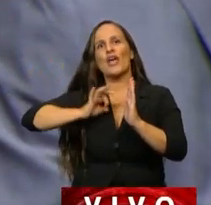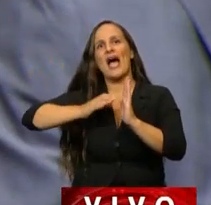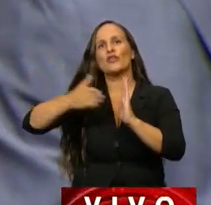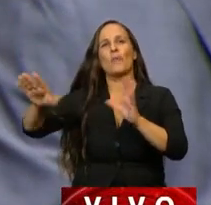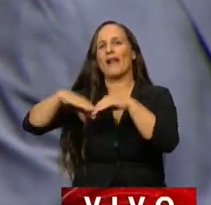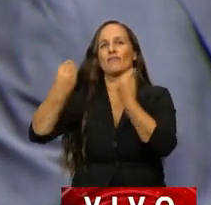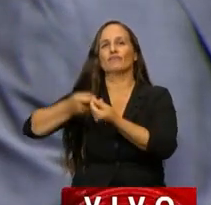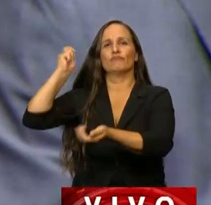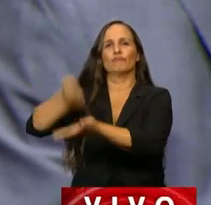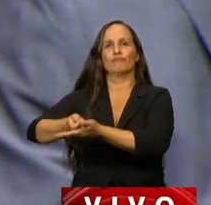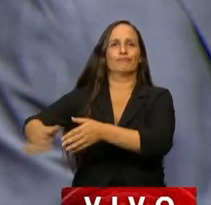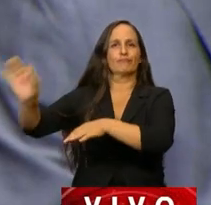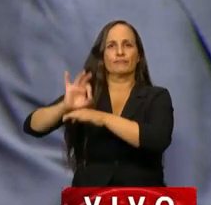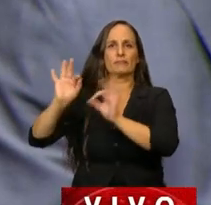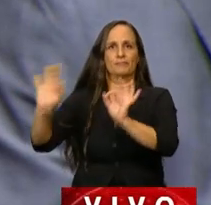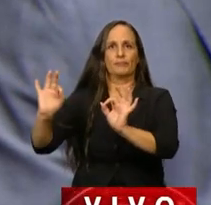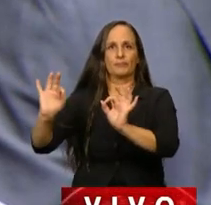pagos.